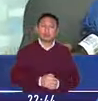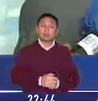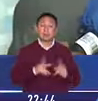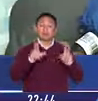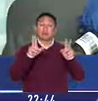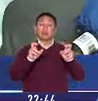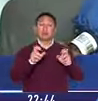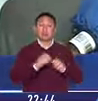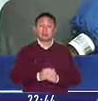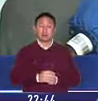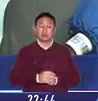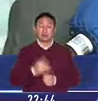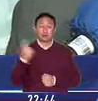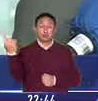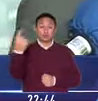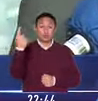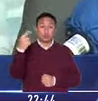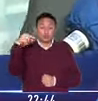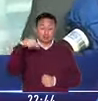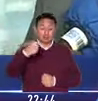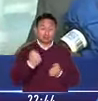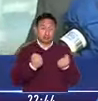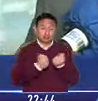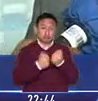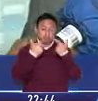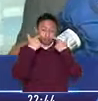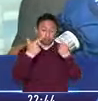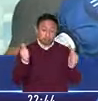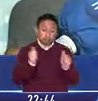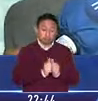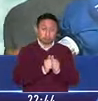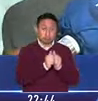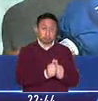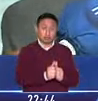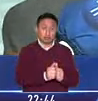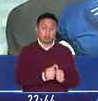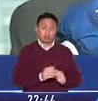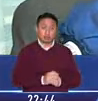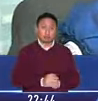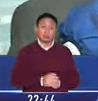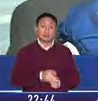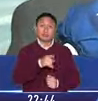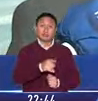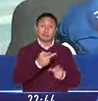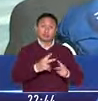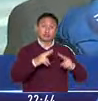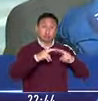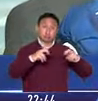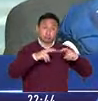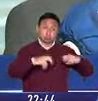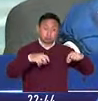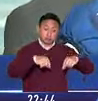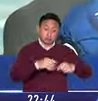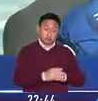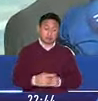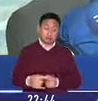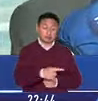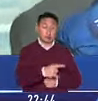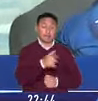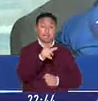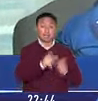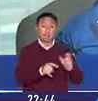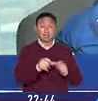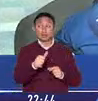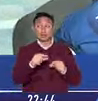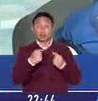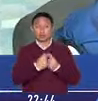no únicamente de darles una custodia cuando hay una investigación en curso que genera nerviosismo en